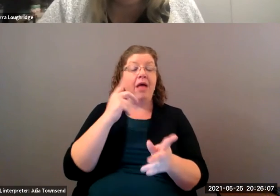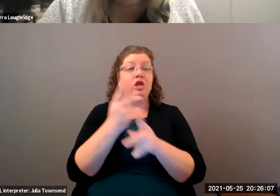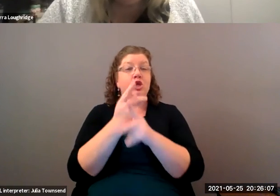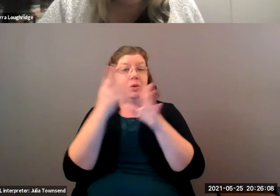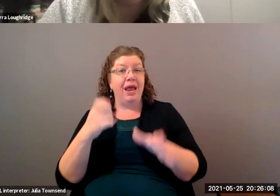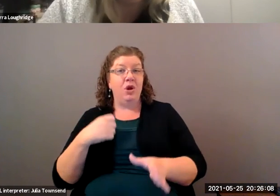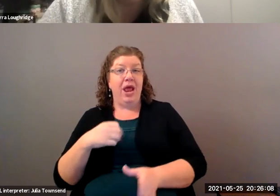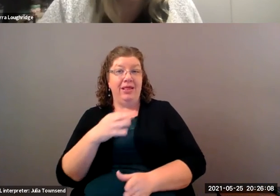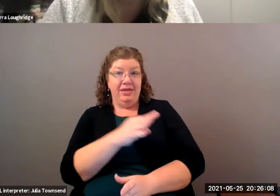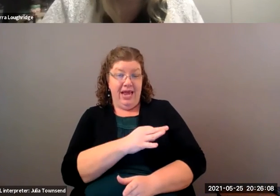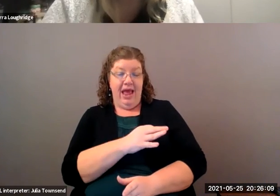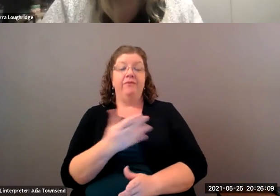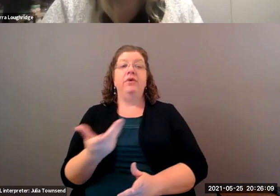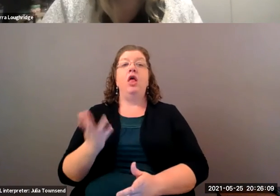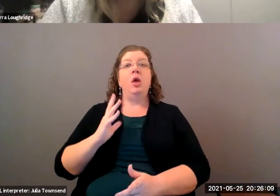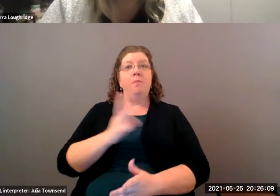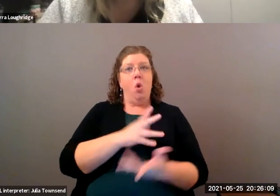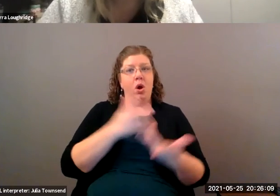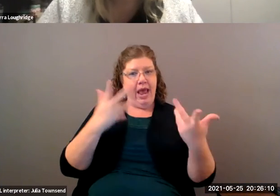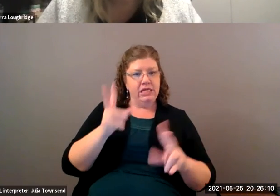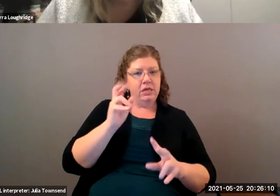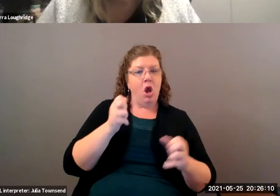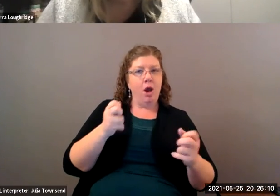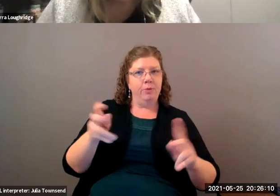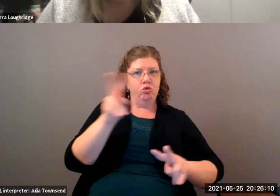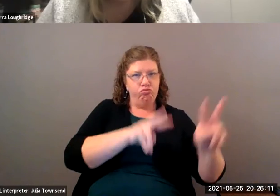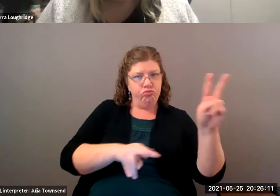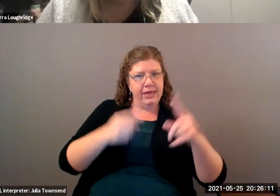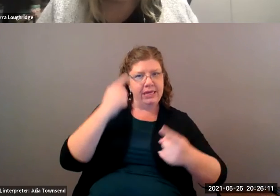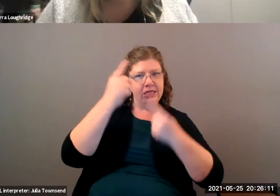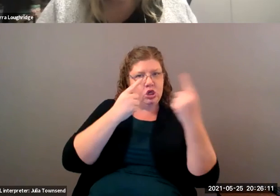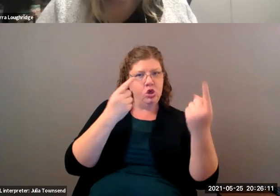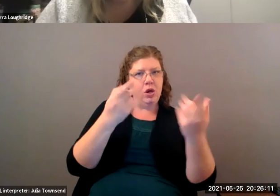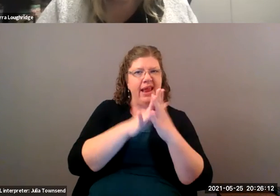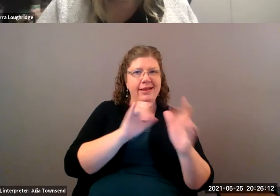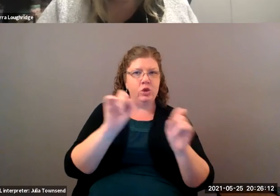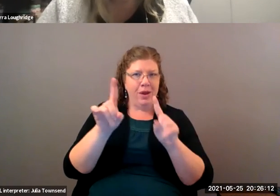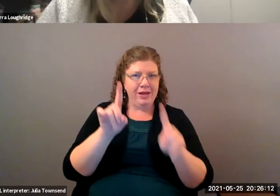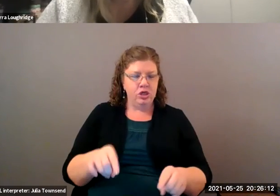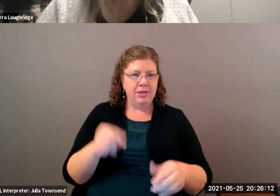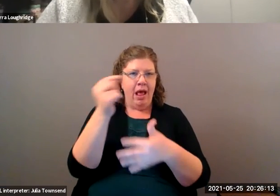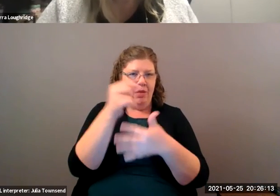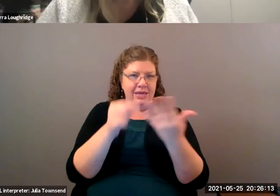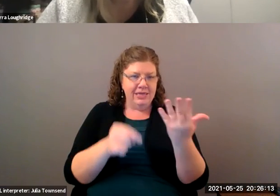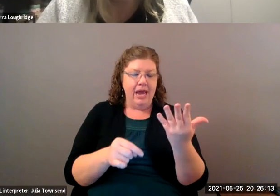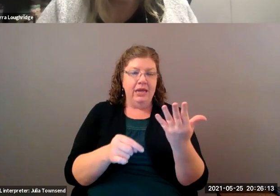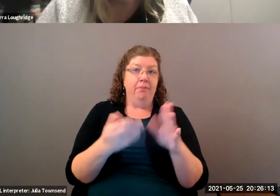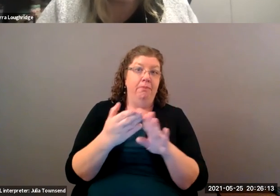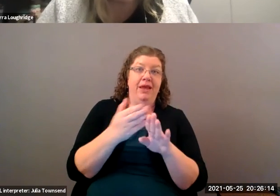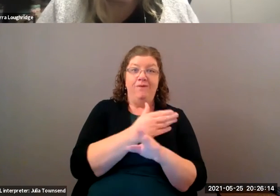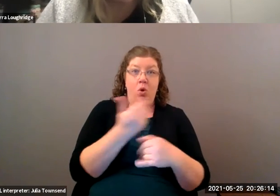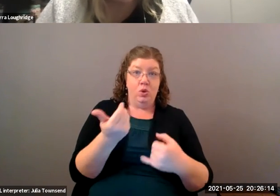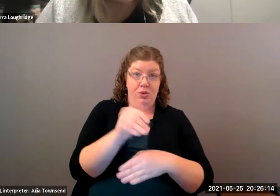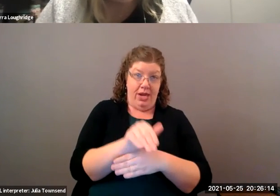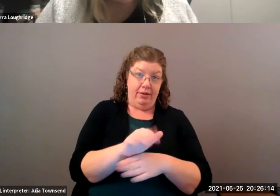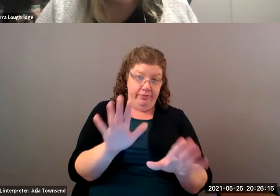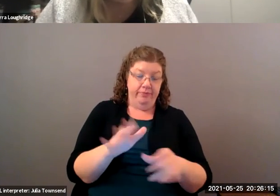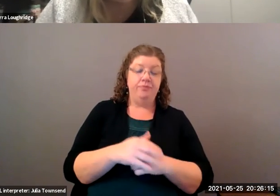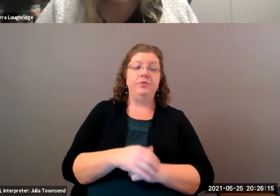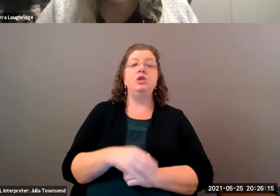sido recomendados para ser aprobados por la superintendente. ¿Y el consejo ya ha tenido la oportunidad de considerarlos?